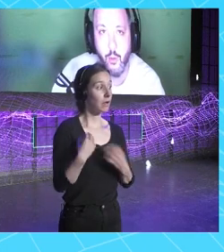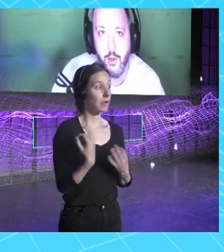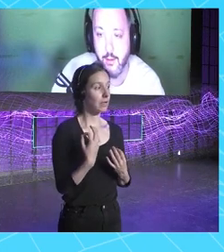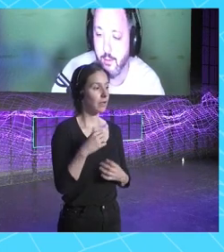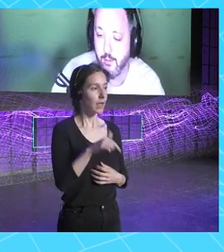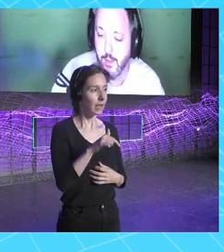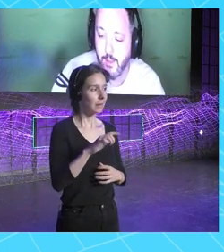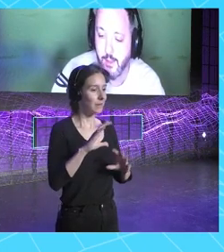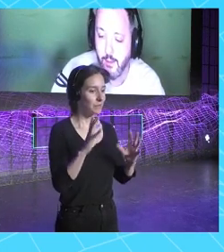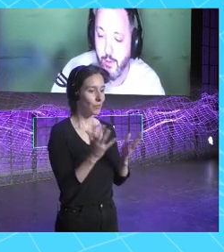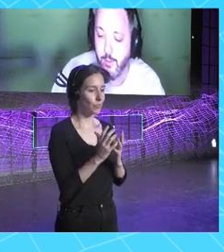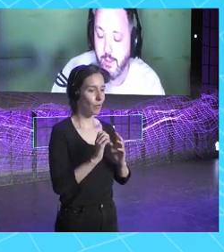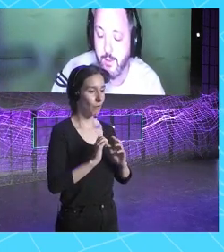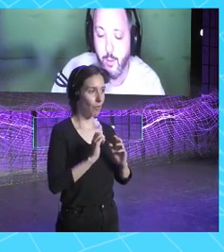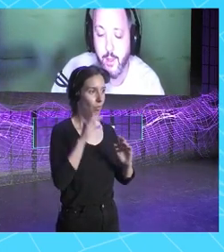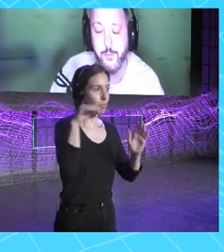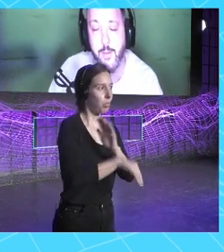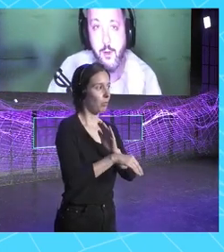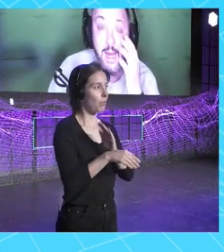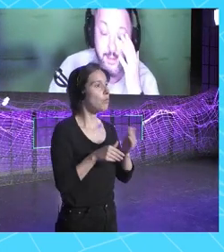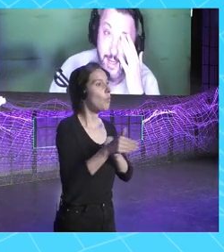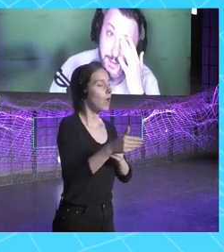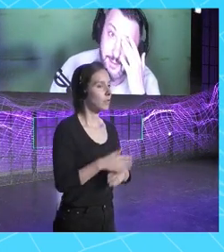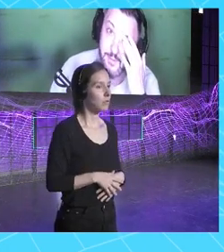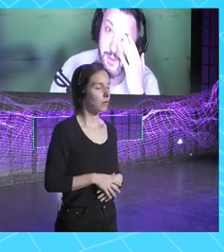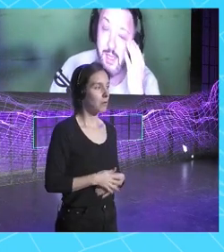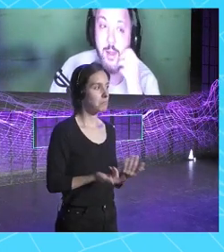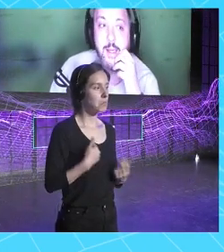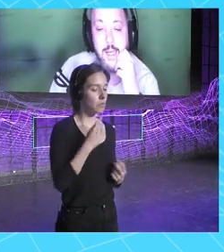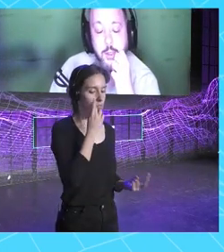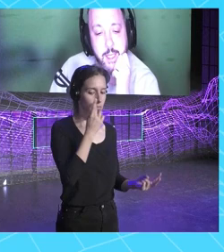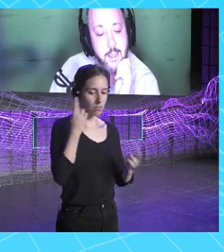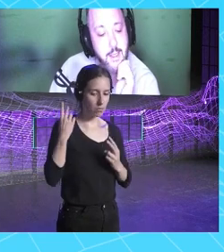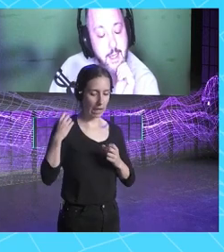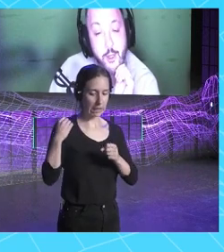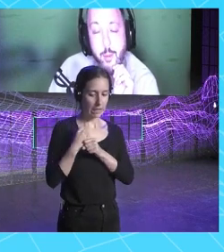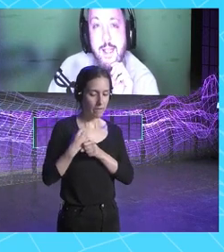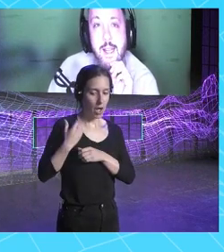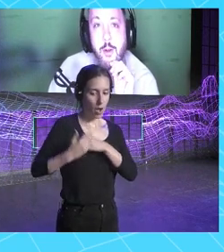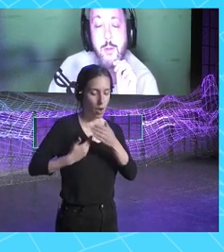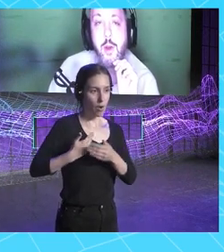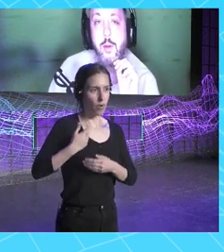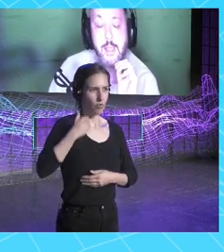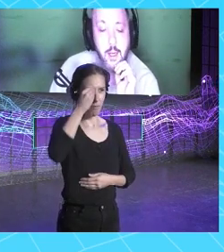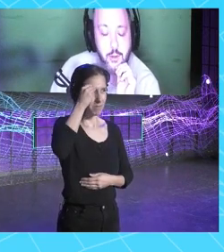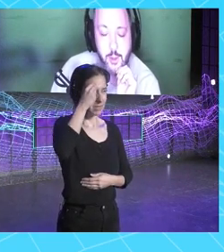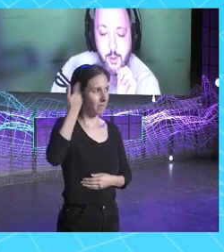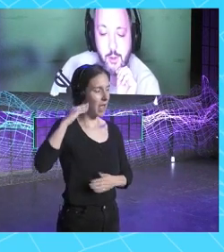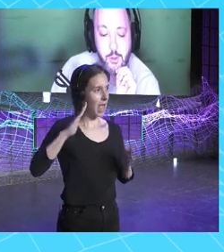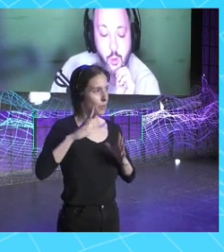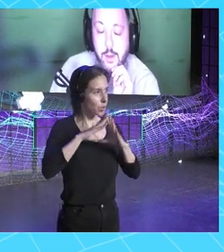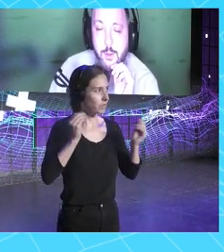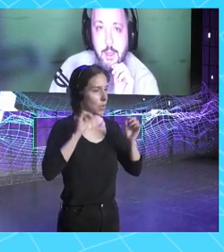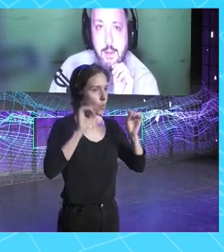burbuja cuándo explotar esta burbuja yo mira atrás y pensé ostras yo pensaba lo mismo en la universidad con los videojuegos